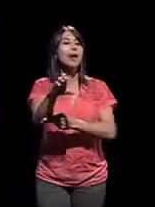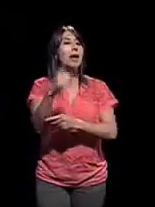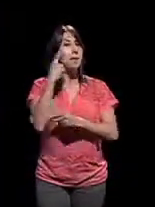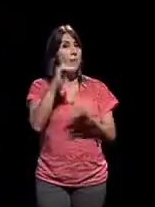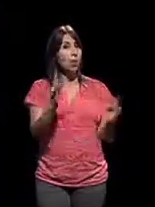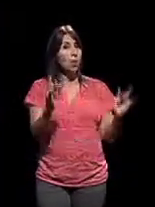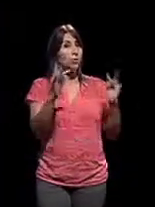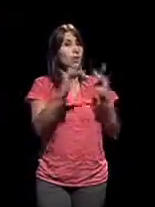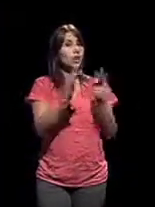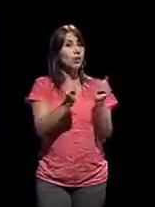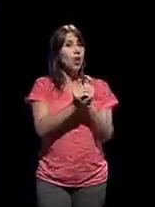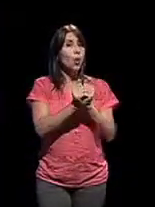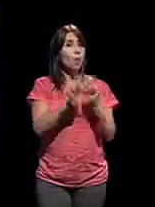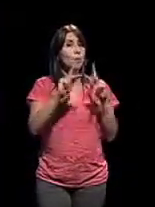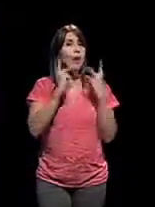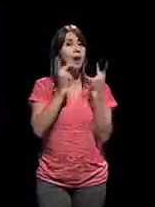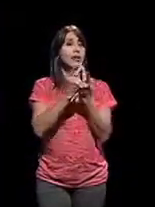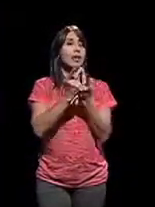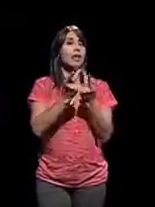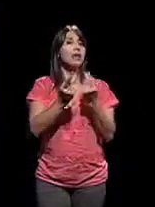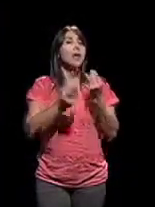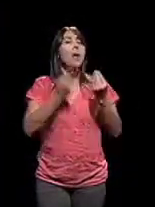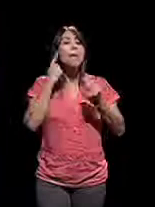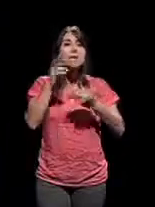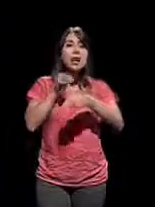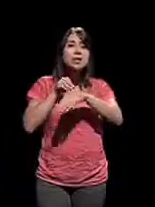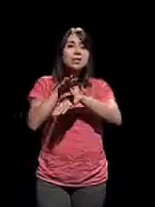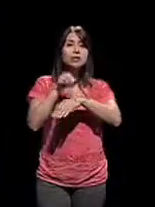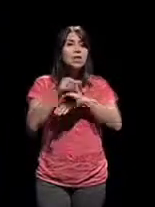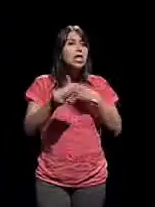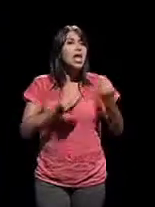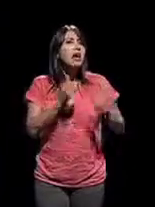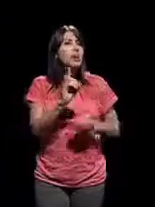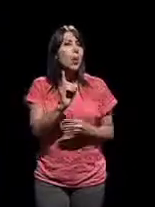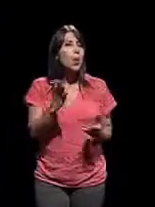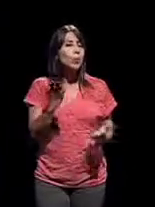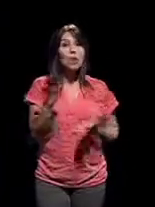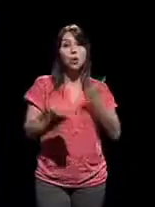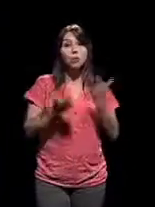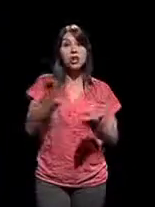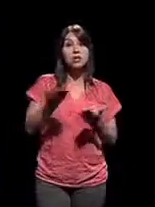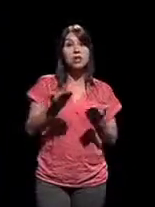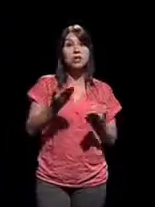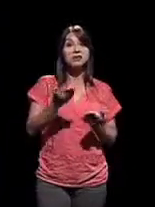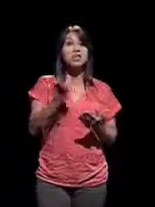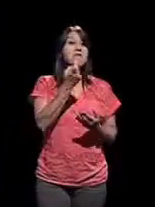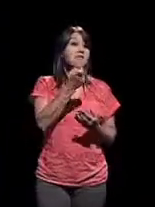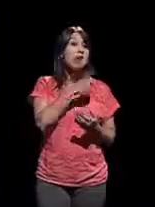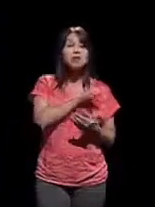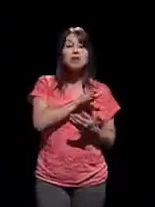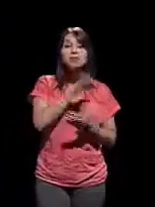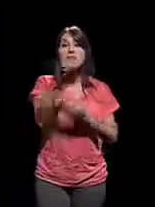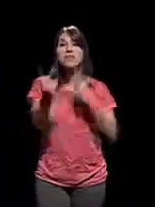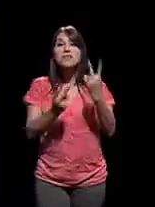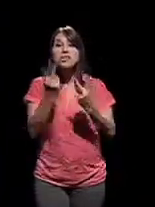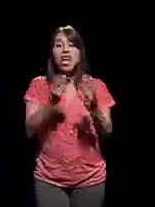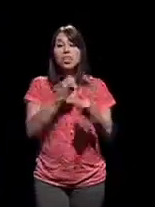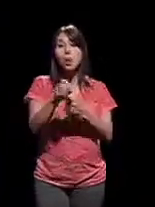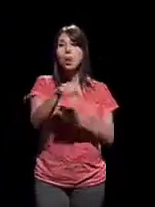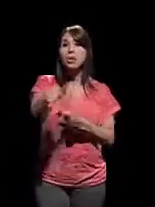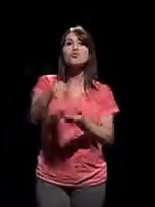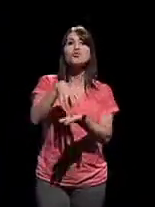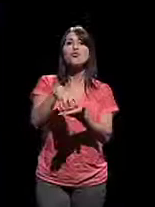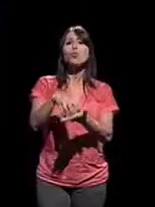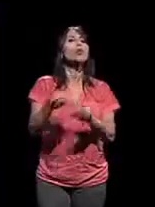Partido Acción Ciudadana. ¿Dónde pueden contactarse con el partido, recibir asesoría? De repente, si no han visitado su comunidad o si tienen